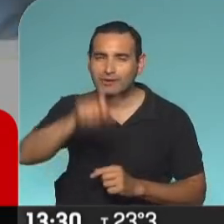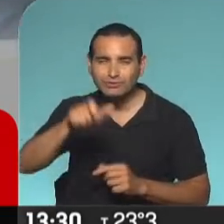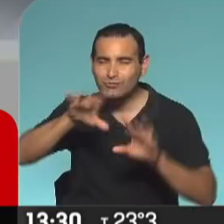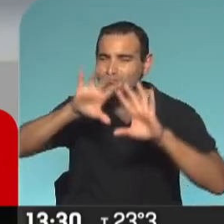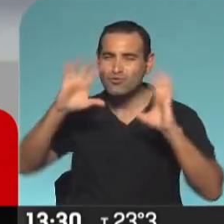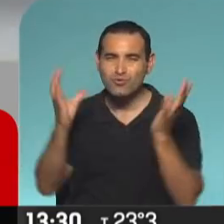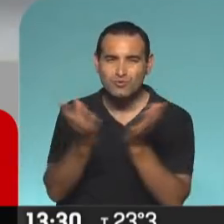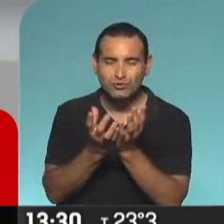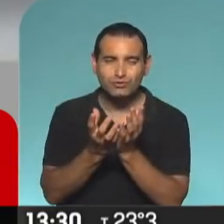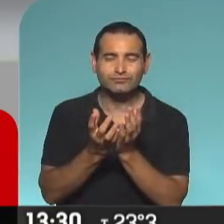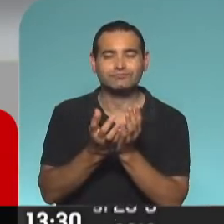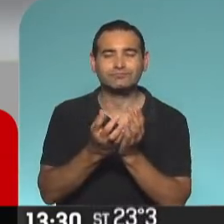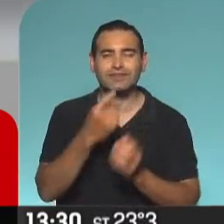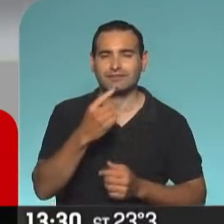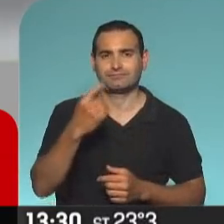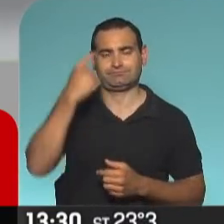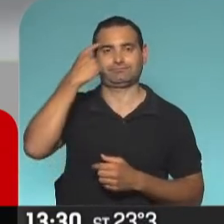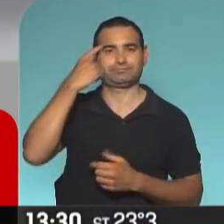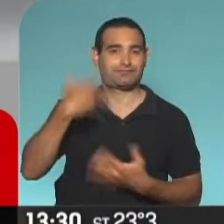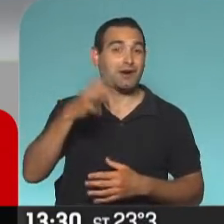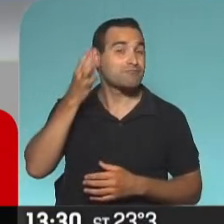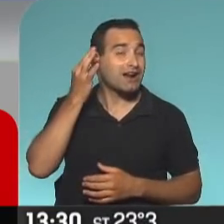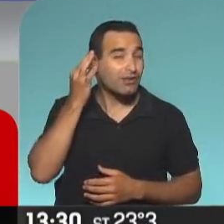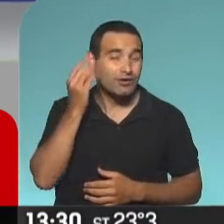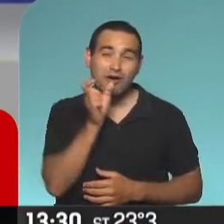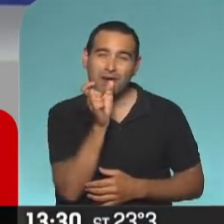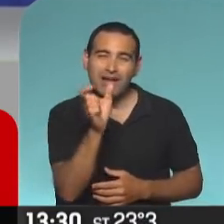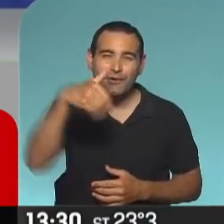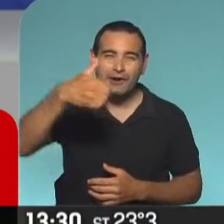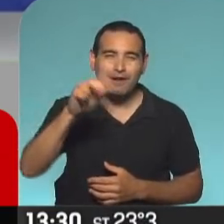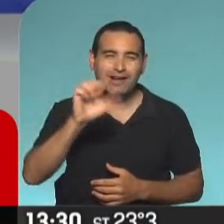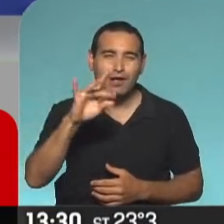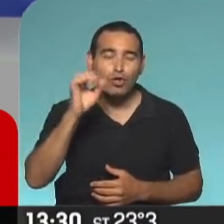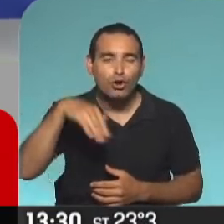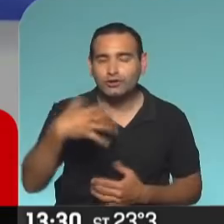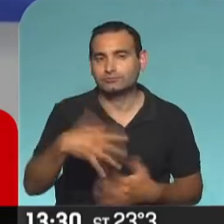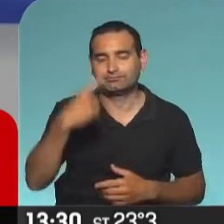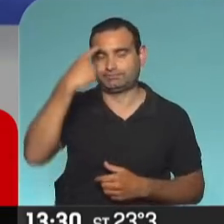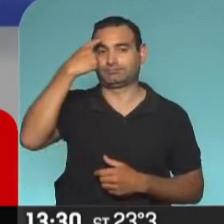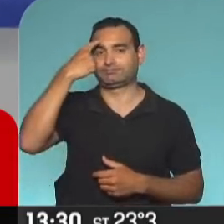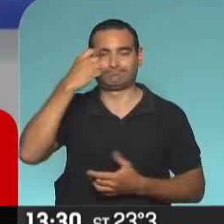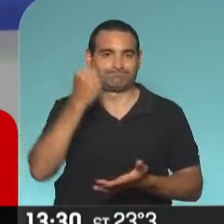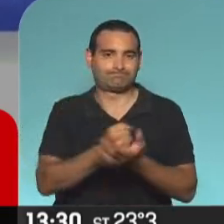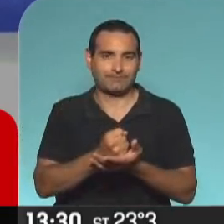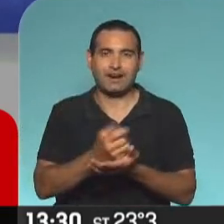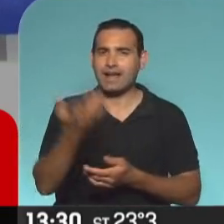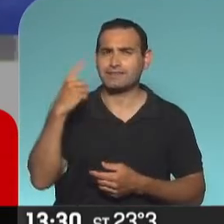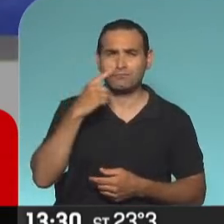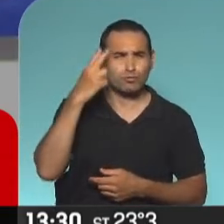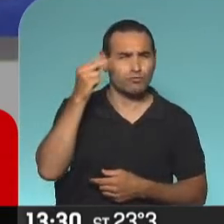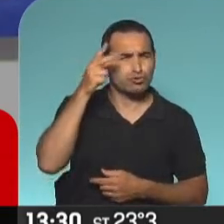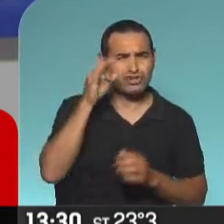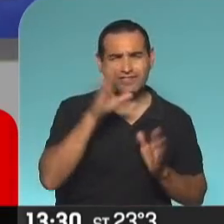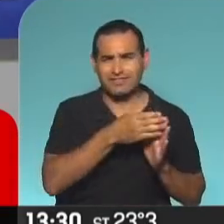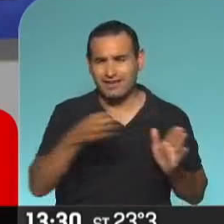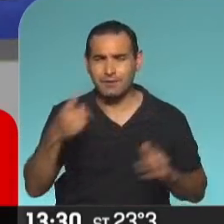que ha recorrido el mundo y lo que significa decir la palabra Maradona, lo que significó durante la década del 80,